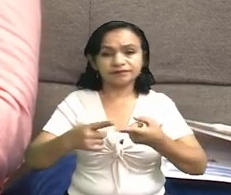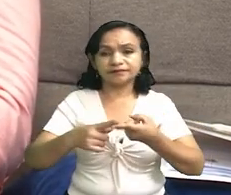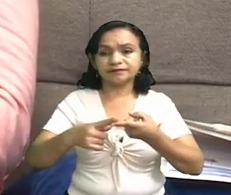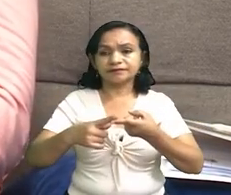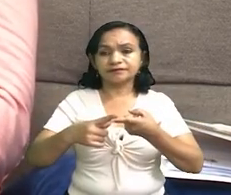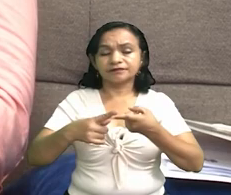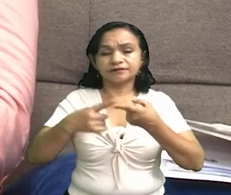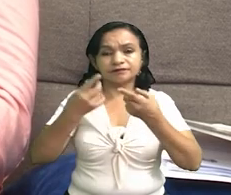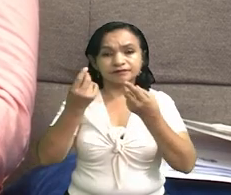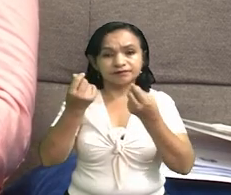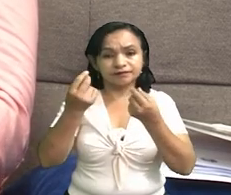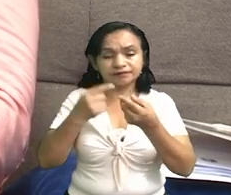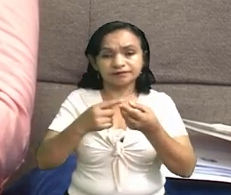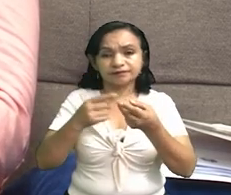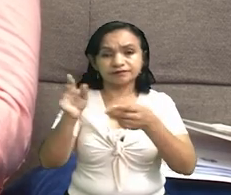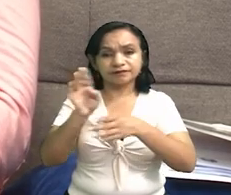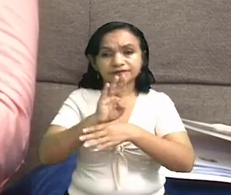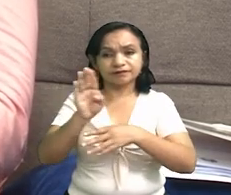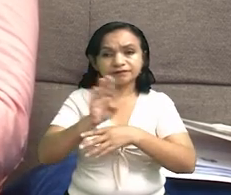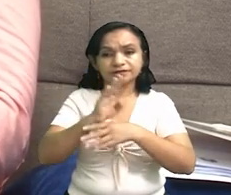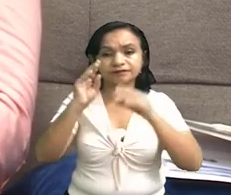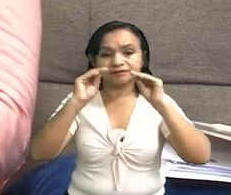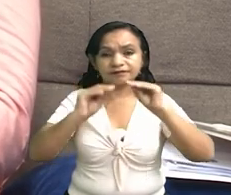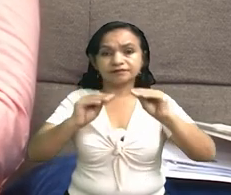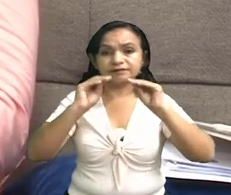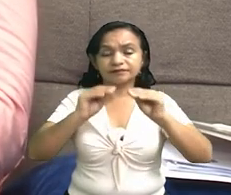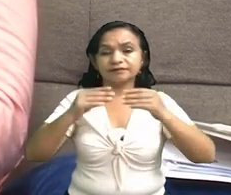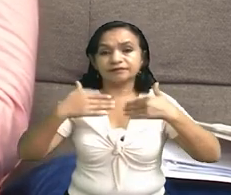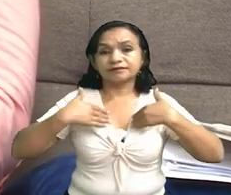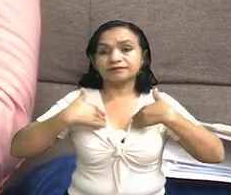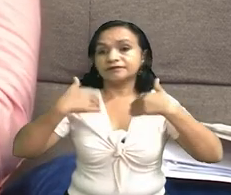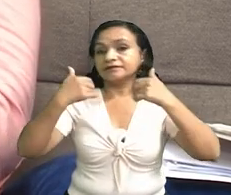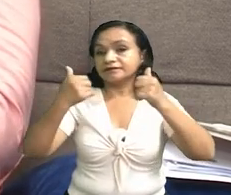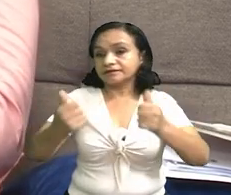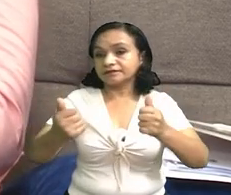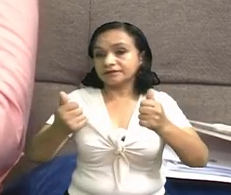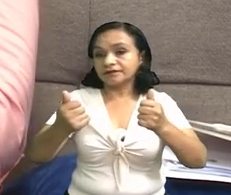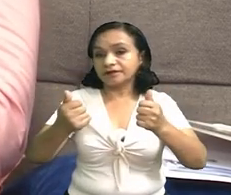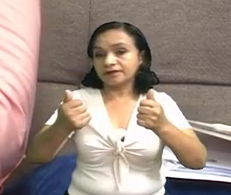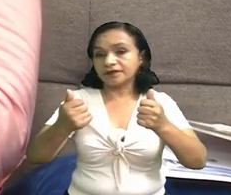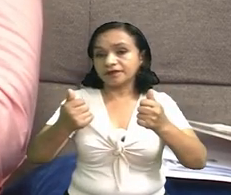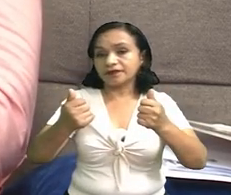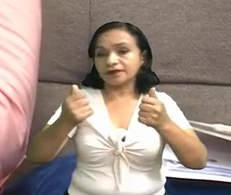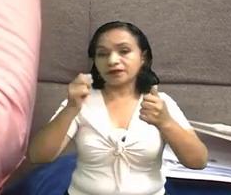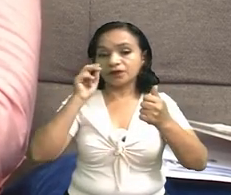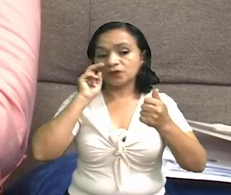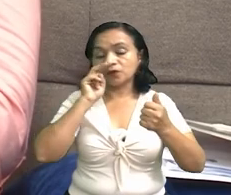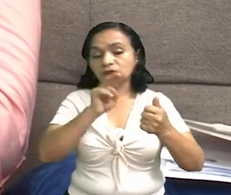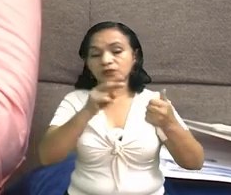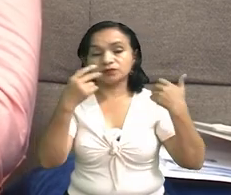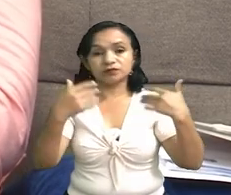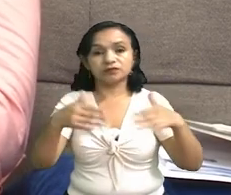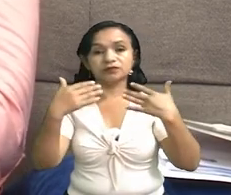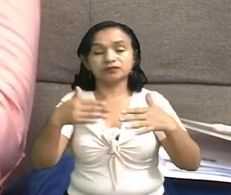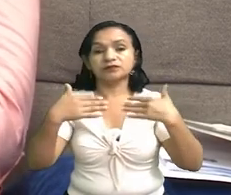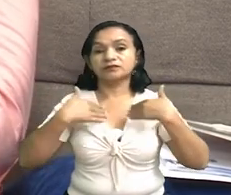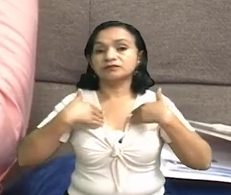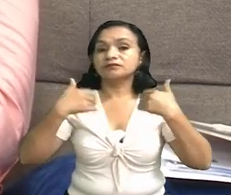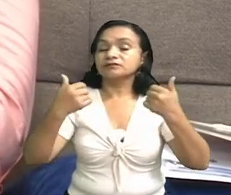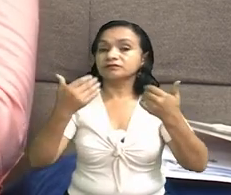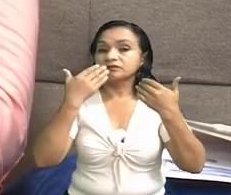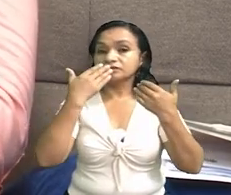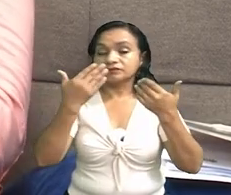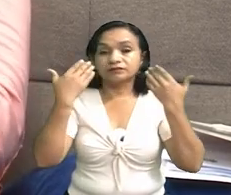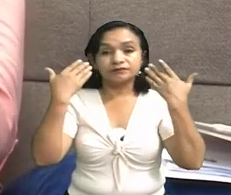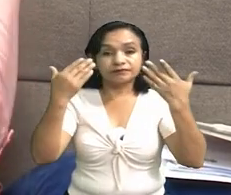la industria, las finanzas, la banca, educación, salud. O sea, fue impresionante también lo que vimos para salud.